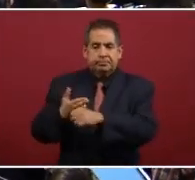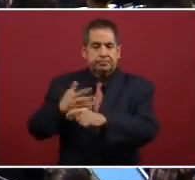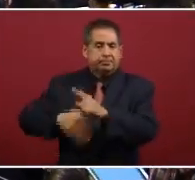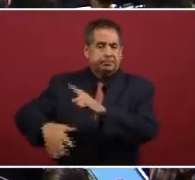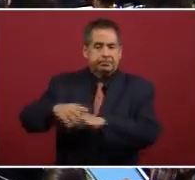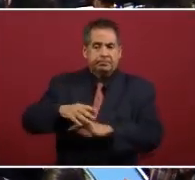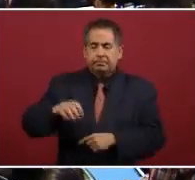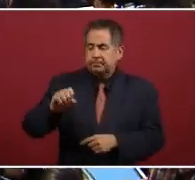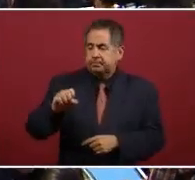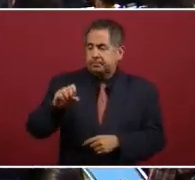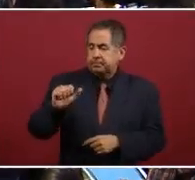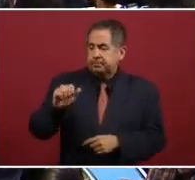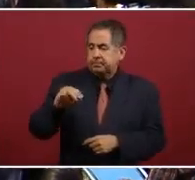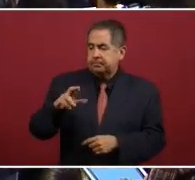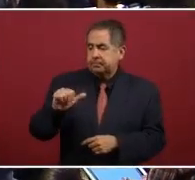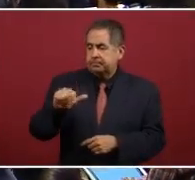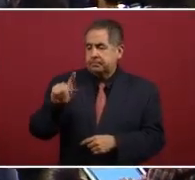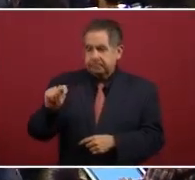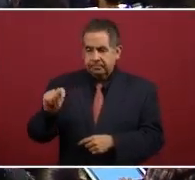y Recursos Naturales.